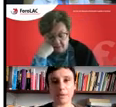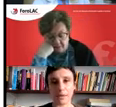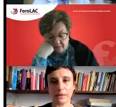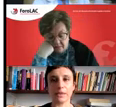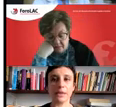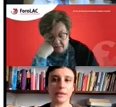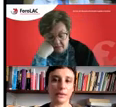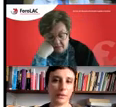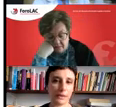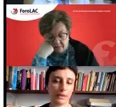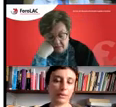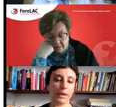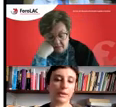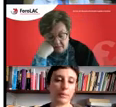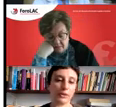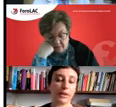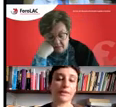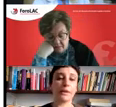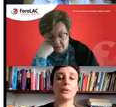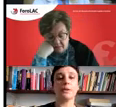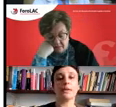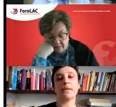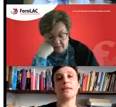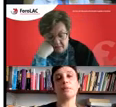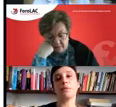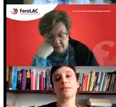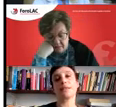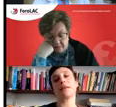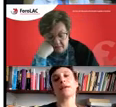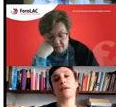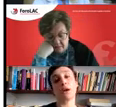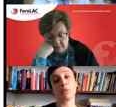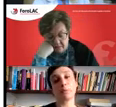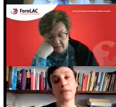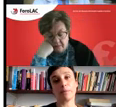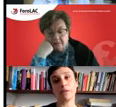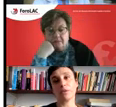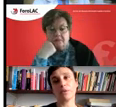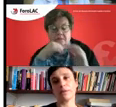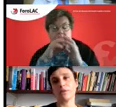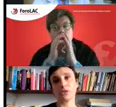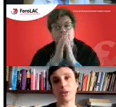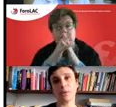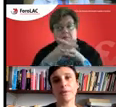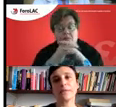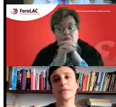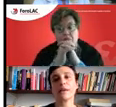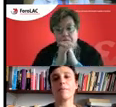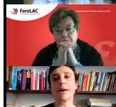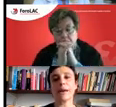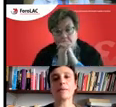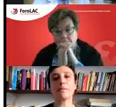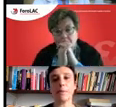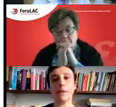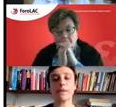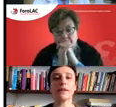meses mediante talleres y diversas actividades al personal de salud, y después se les hacía un acompañamiento durante otros 6 meses